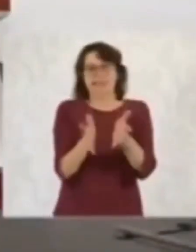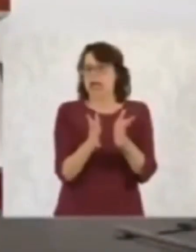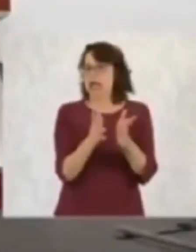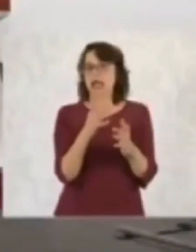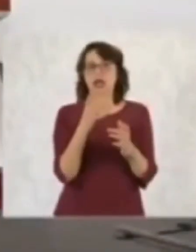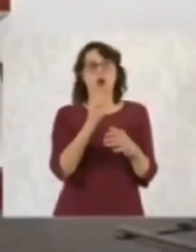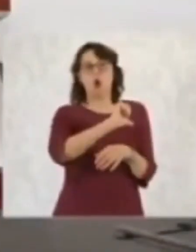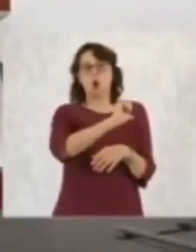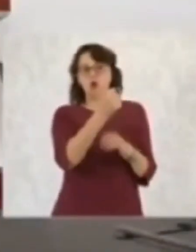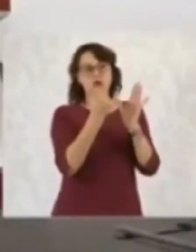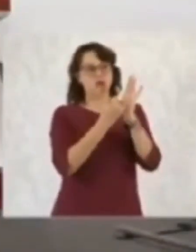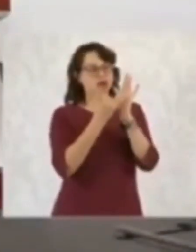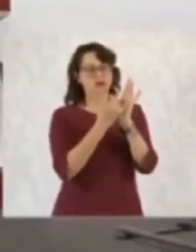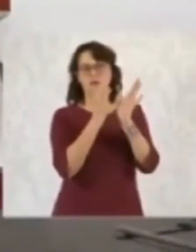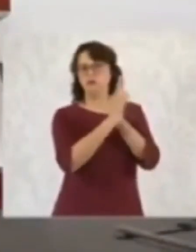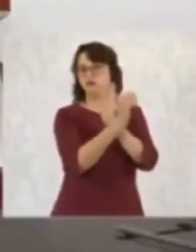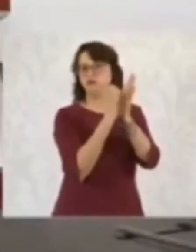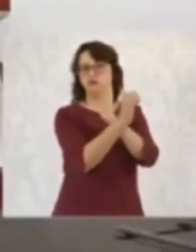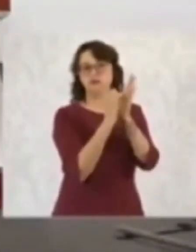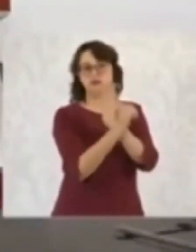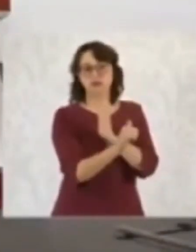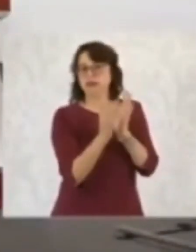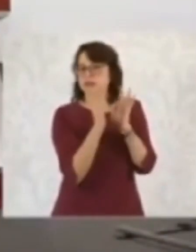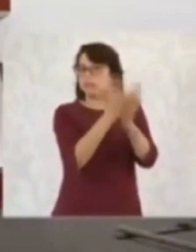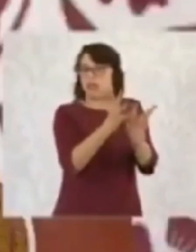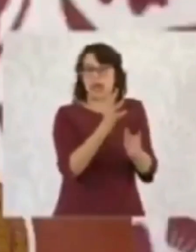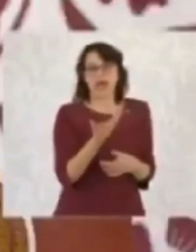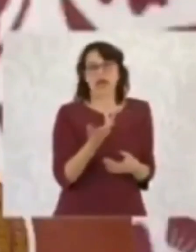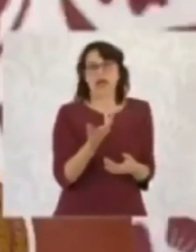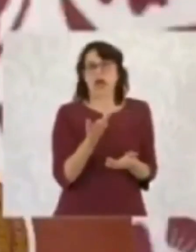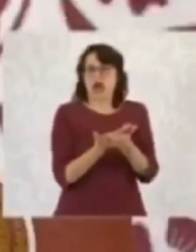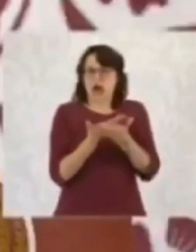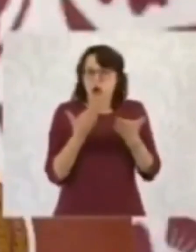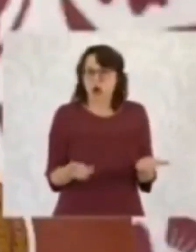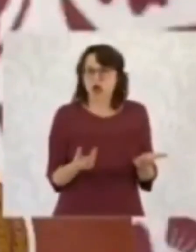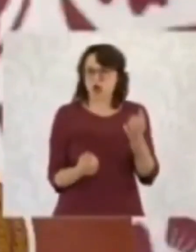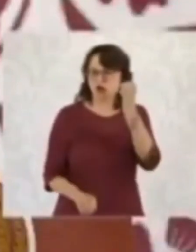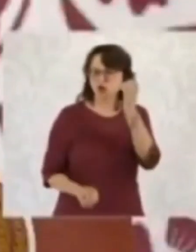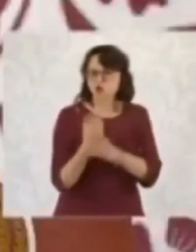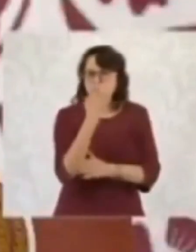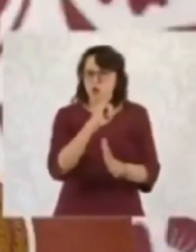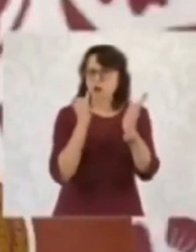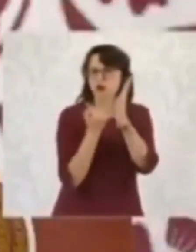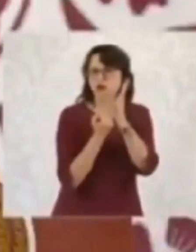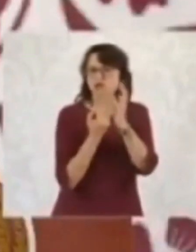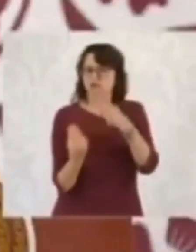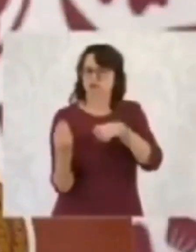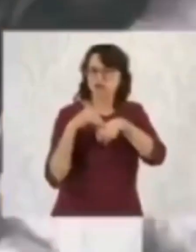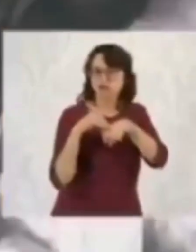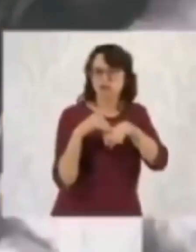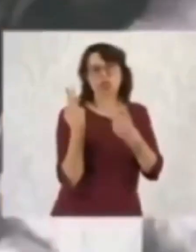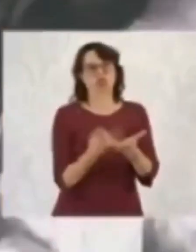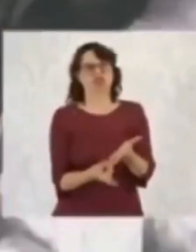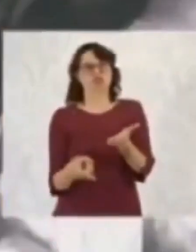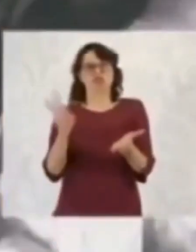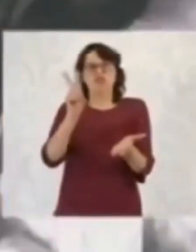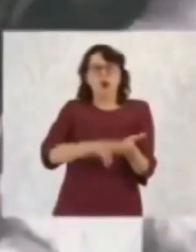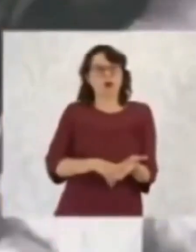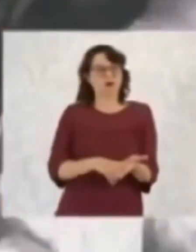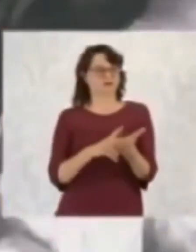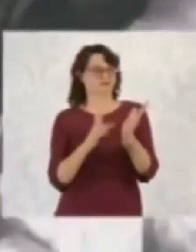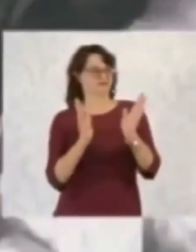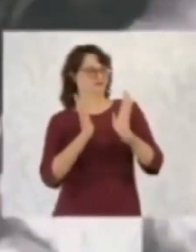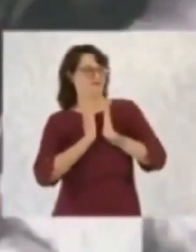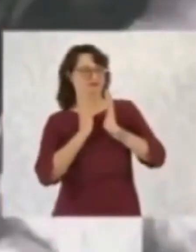este impuesto adicional sería una doble tributación. ¿Qué incumpliría por